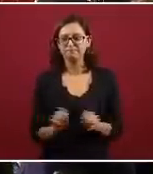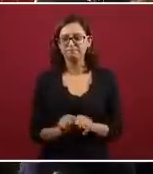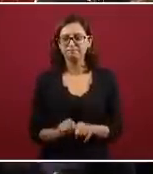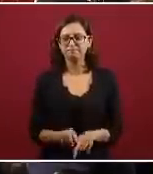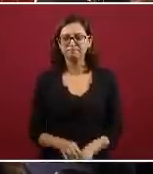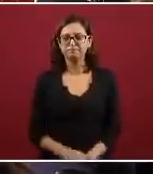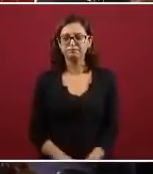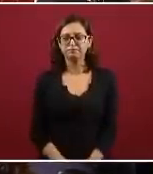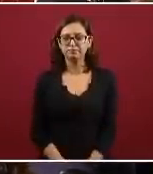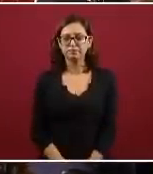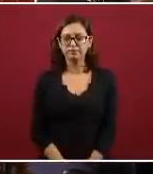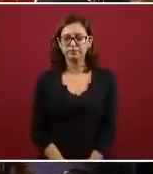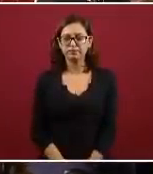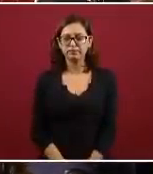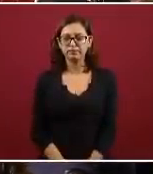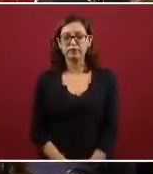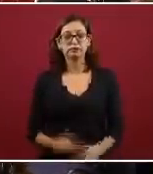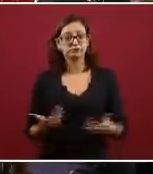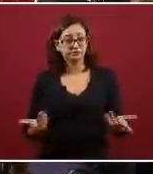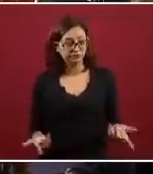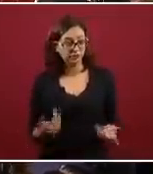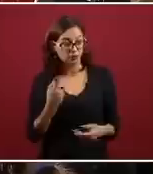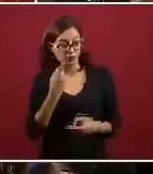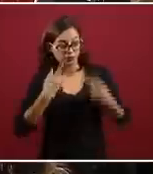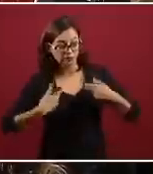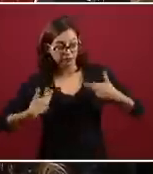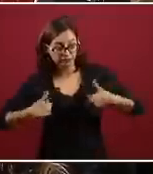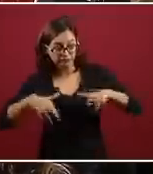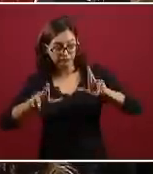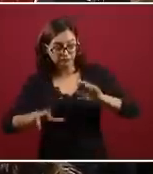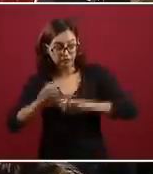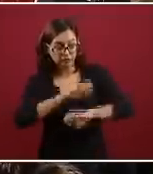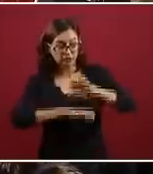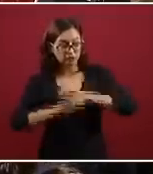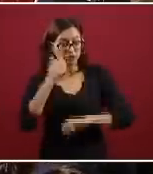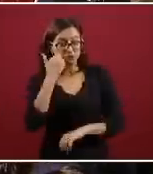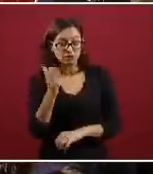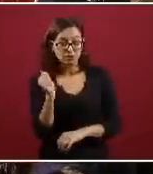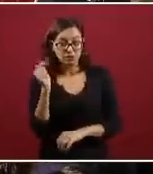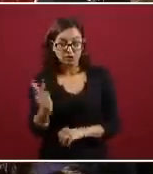Muy bien, a ver si alguien de la empresa quiere expresar algo.